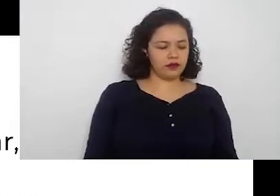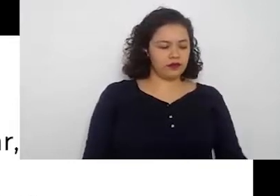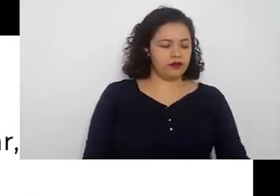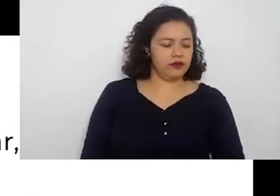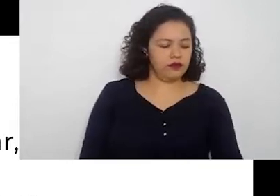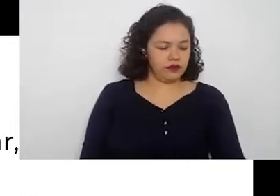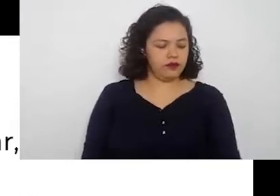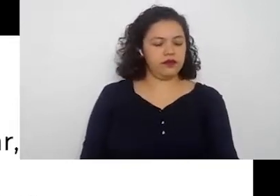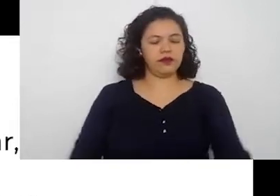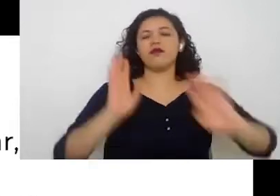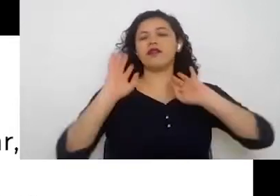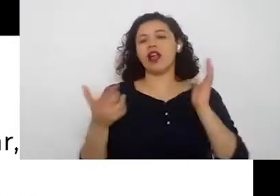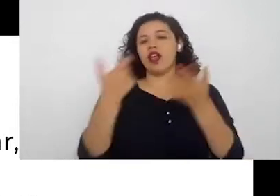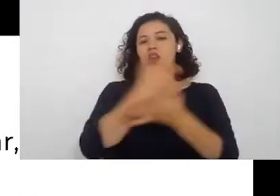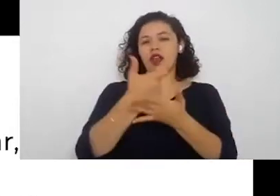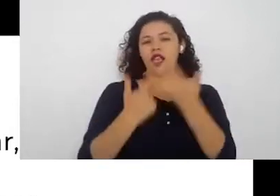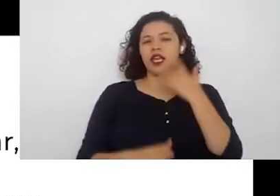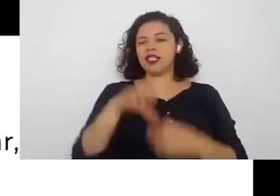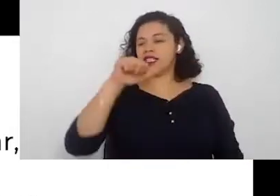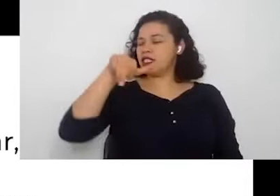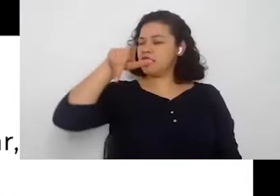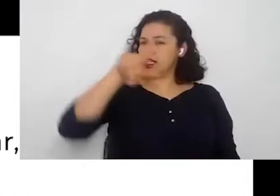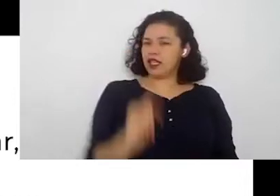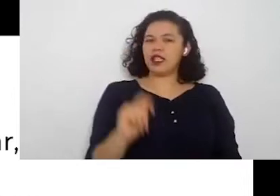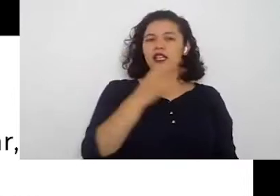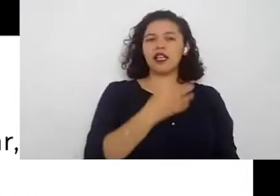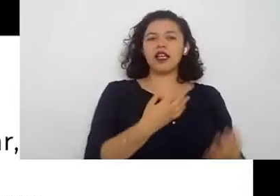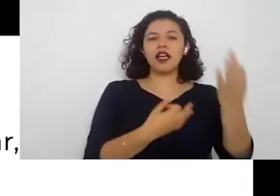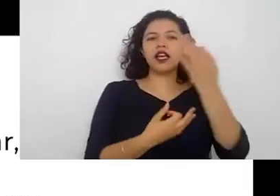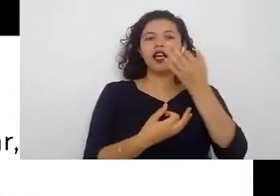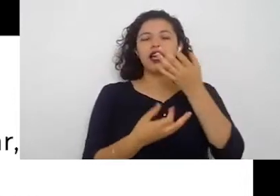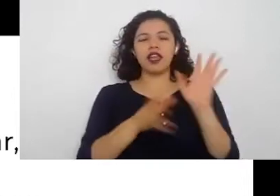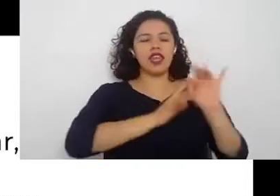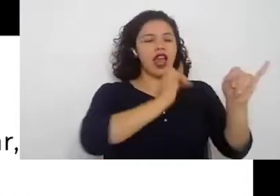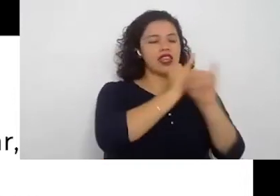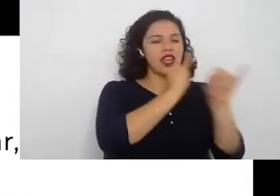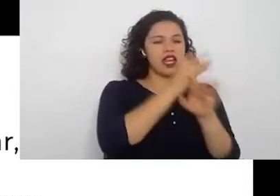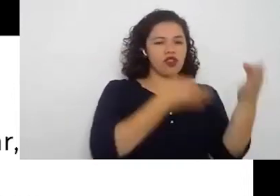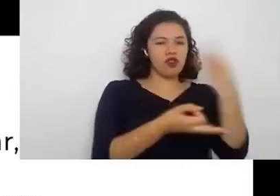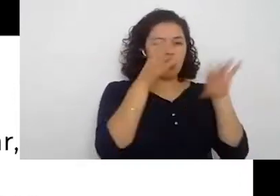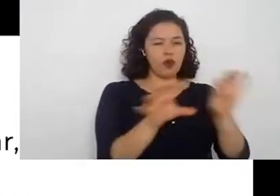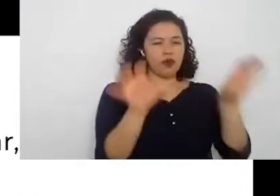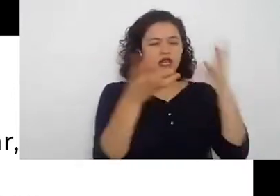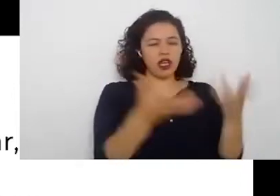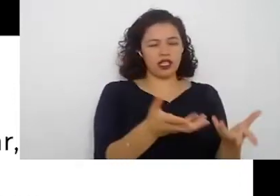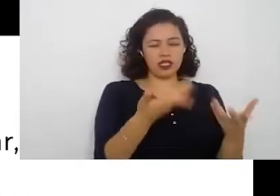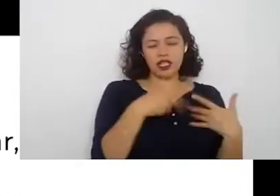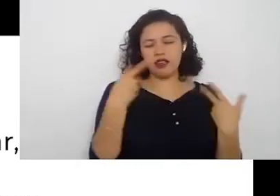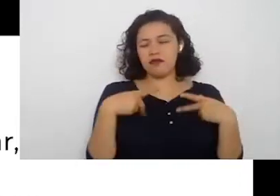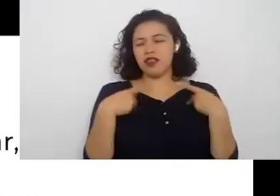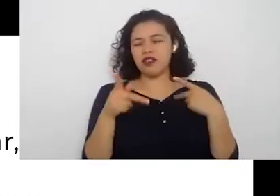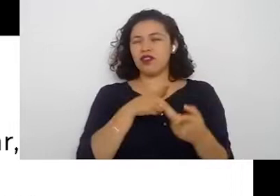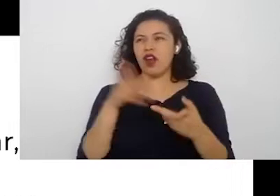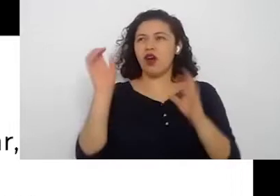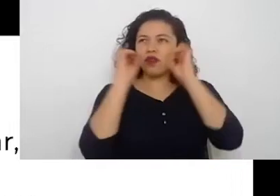la contabilidad en el SAT, ha sido el dolor de cabeza de todas esas organizaciones que trabajan